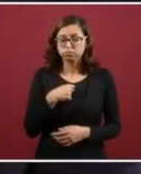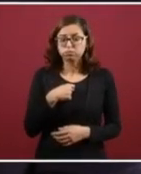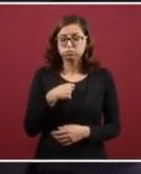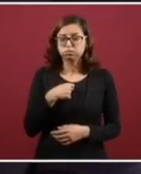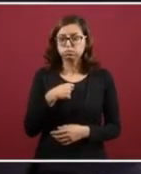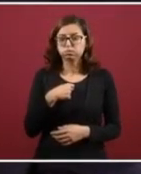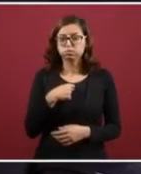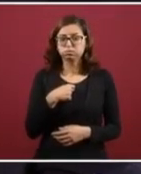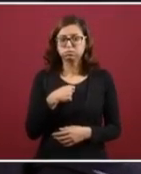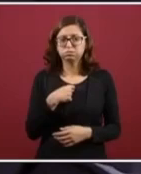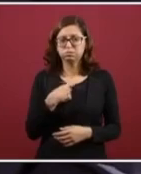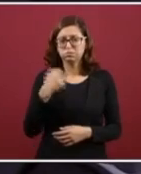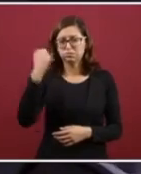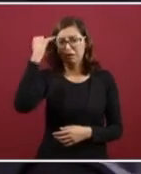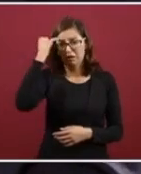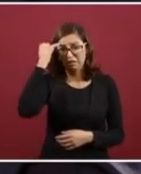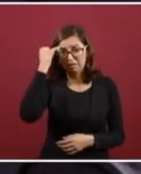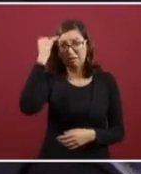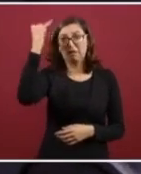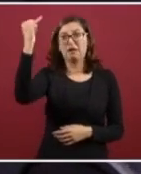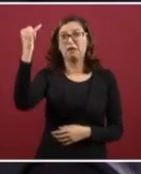tomar una iniciativa